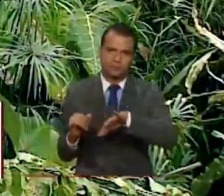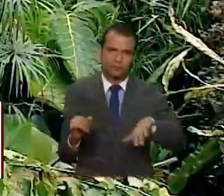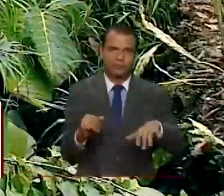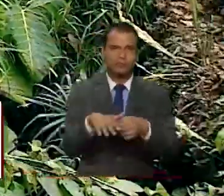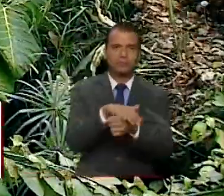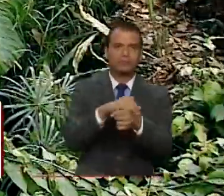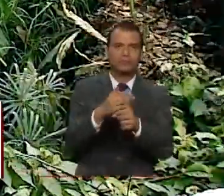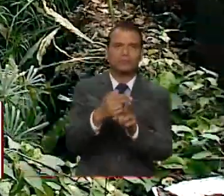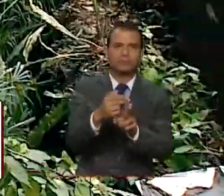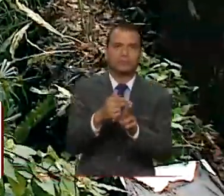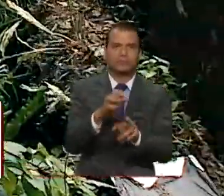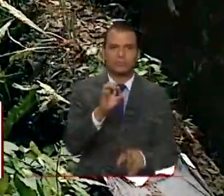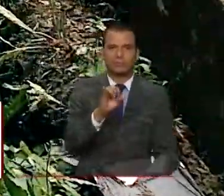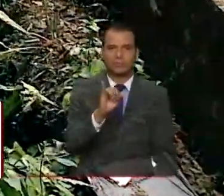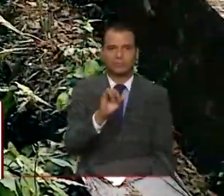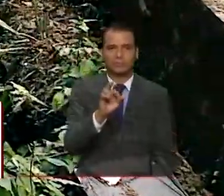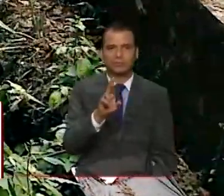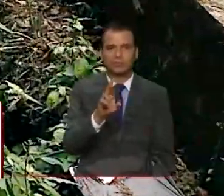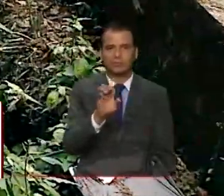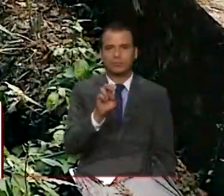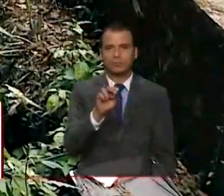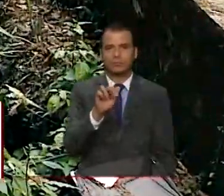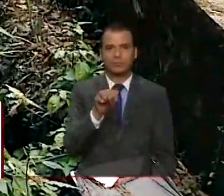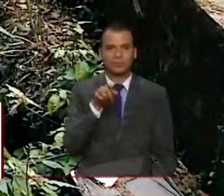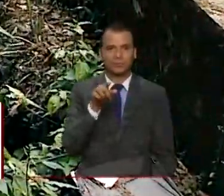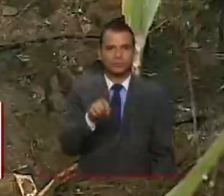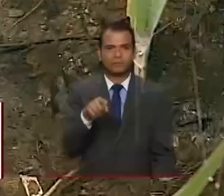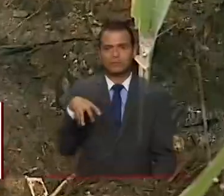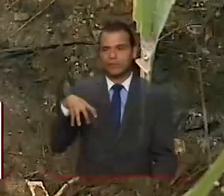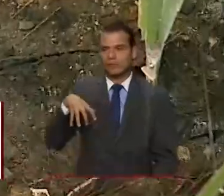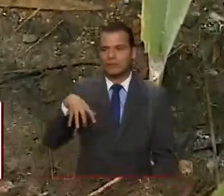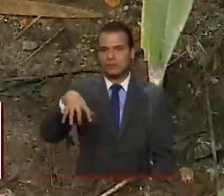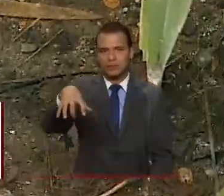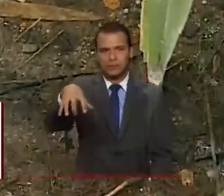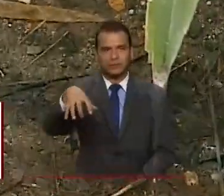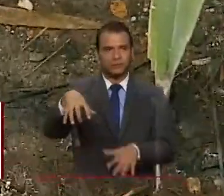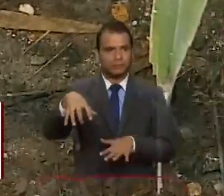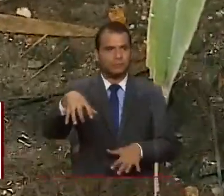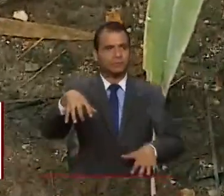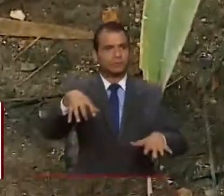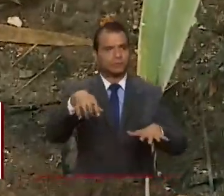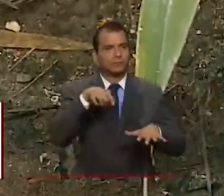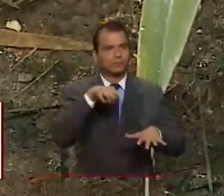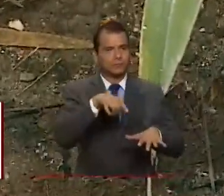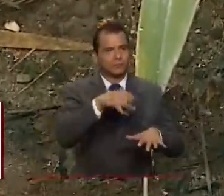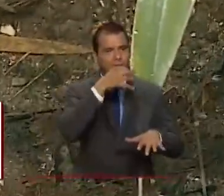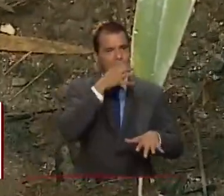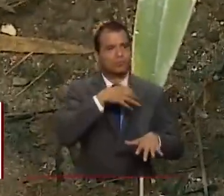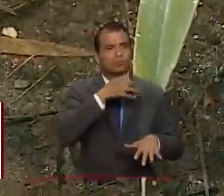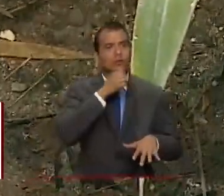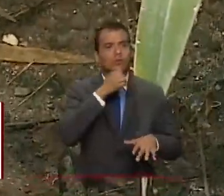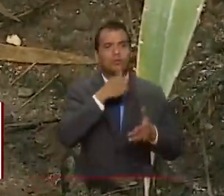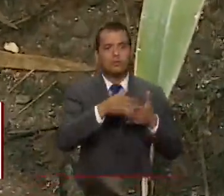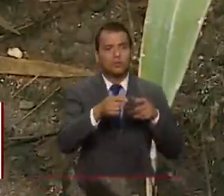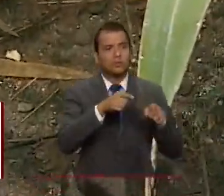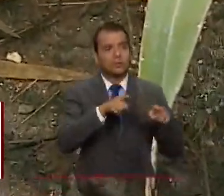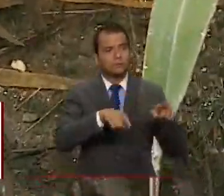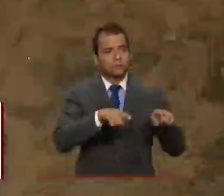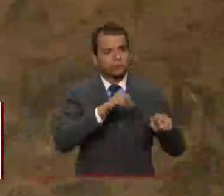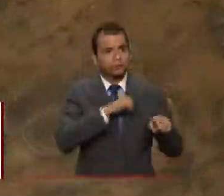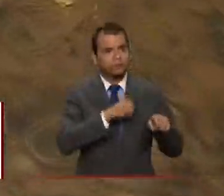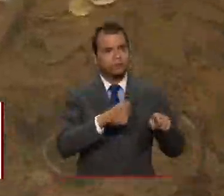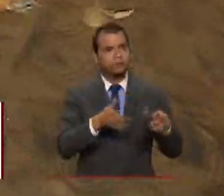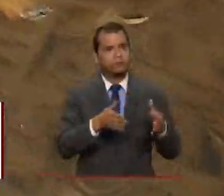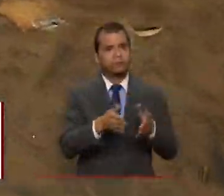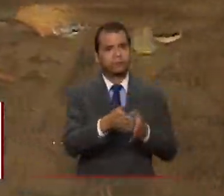en el punto de quiebre. Cada ciertos tramos se encuentra fauna, a pesar de los vertimientos que persisten, pues otros ya fueron